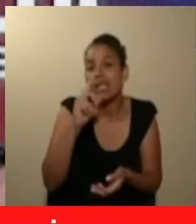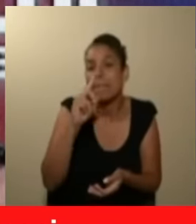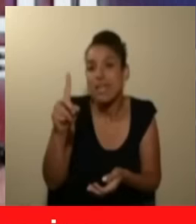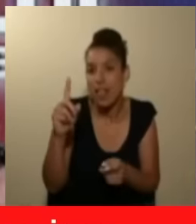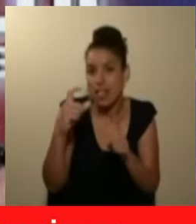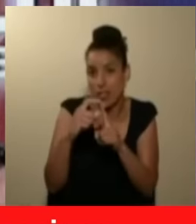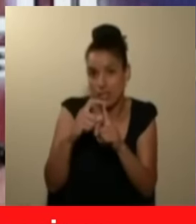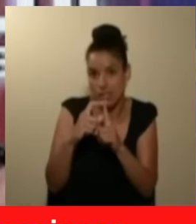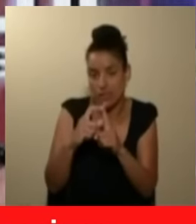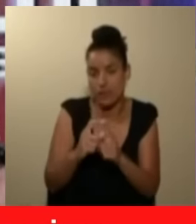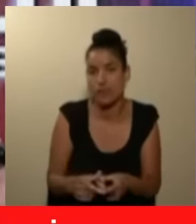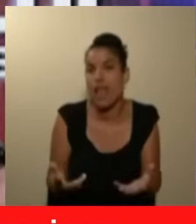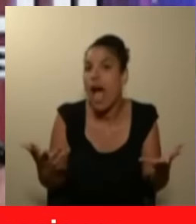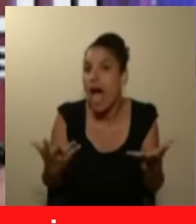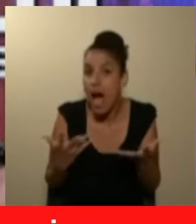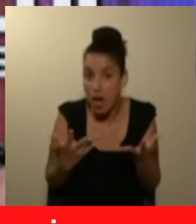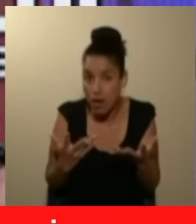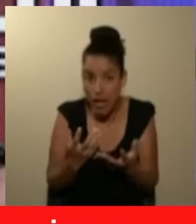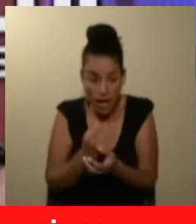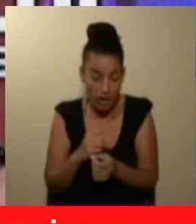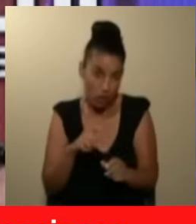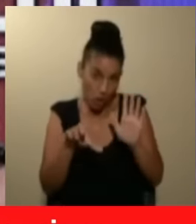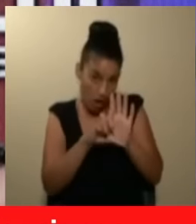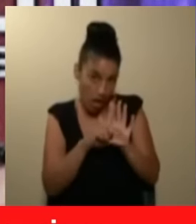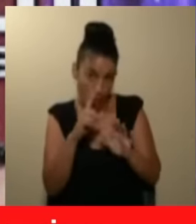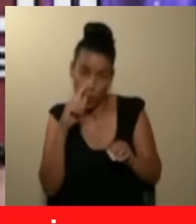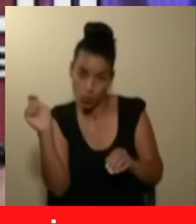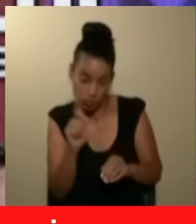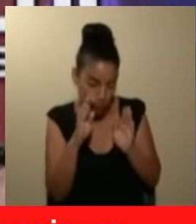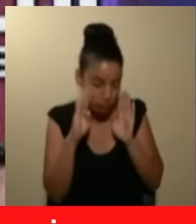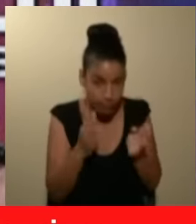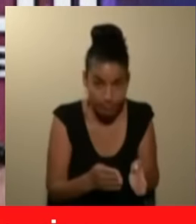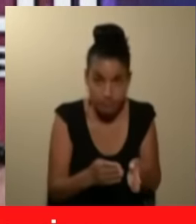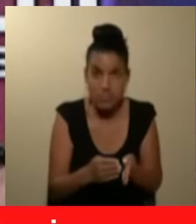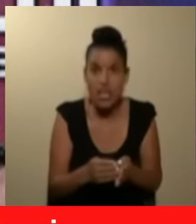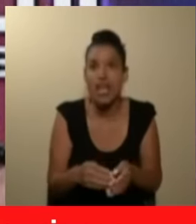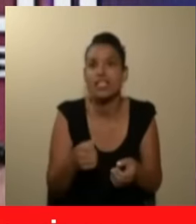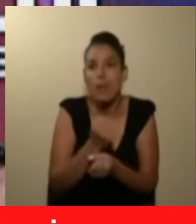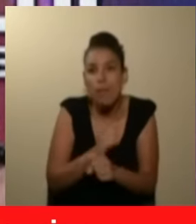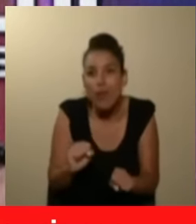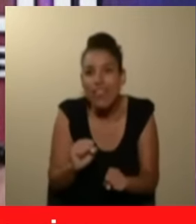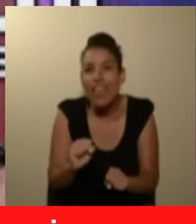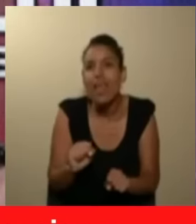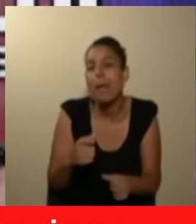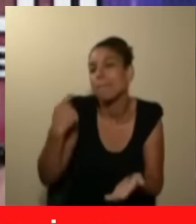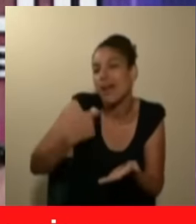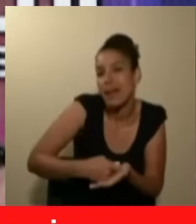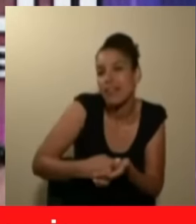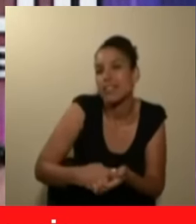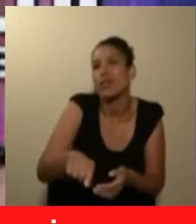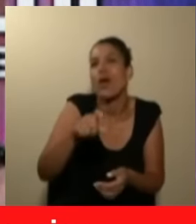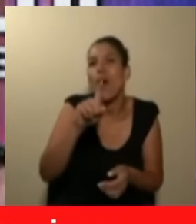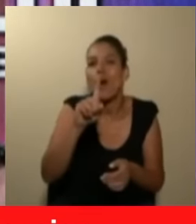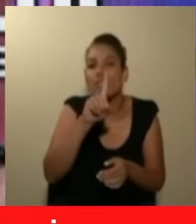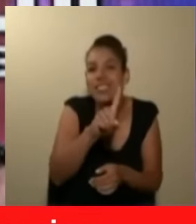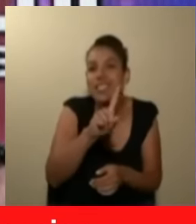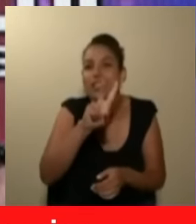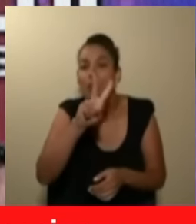Ahora, con la LUC, se puede pagar en efectivo el equivalente a 120 mil dólares. En efectivo,